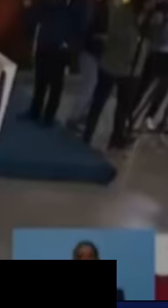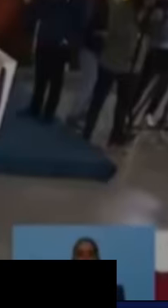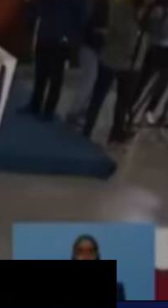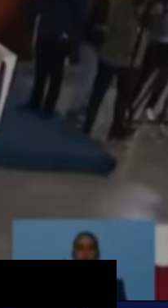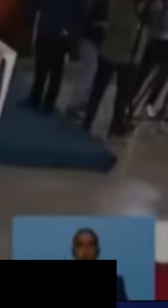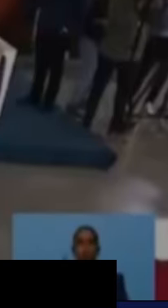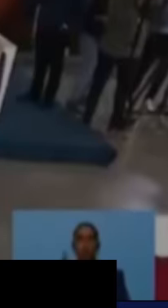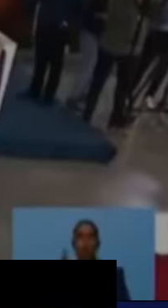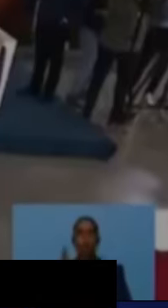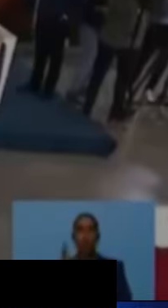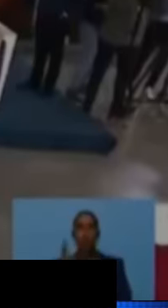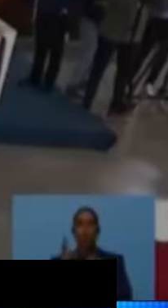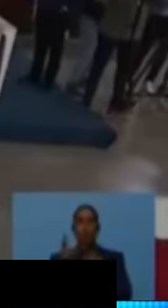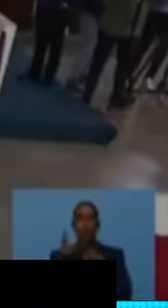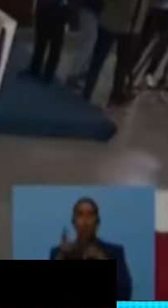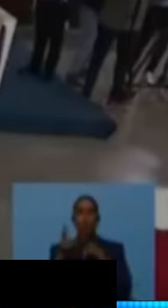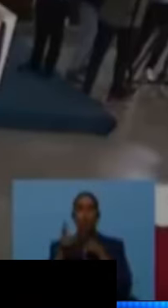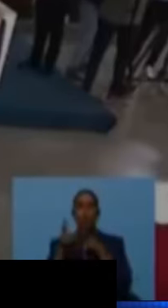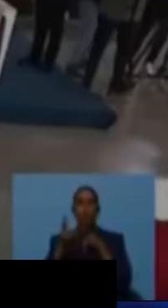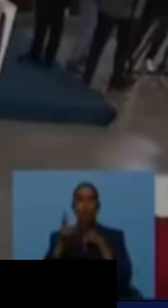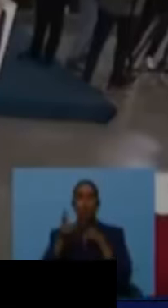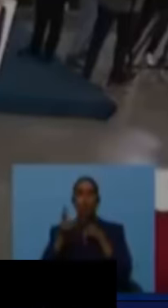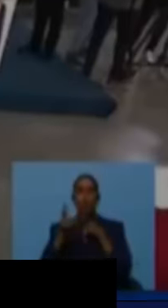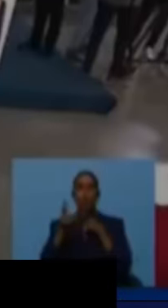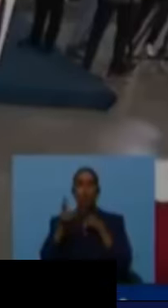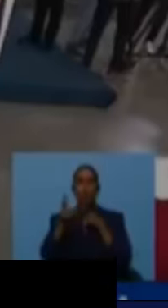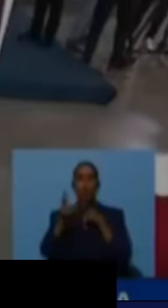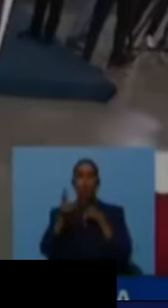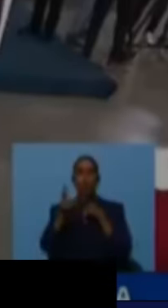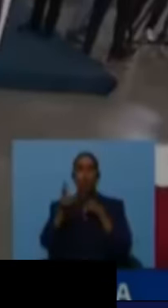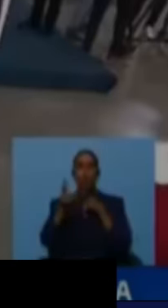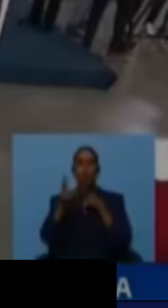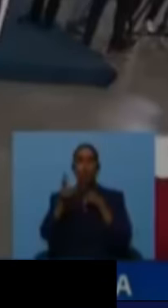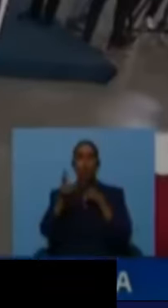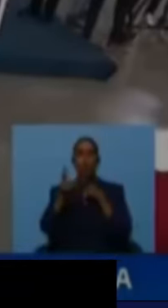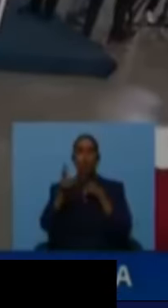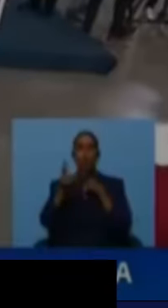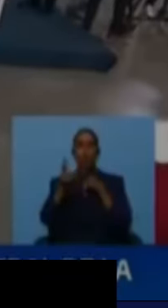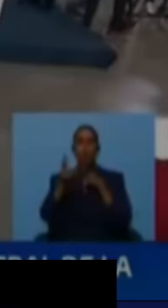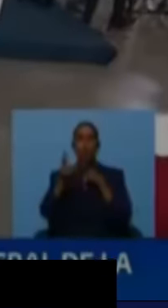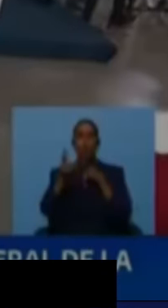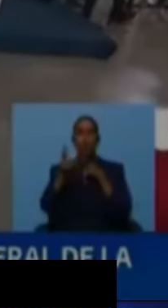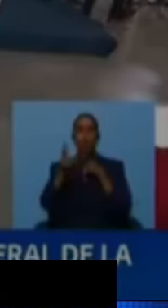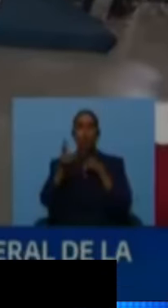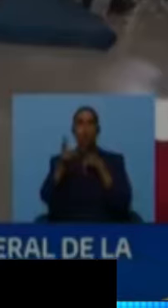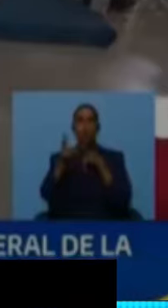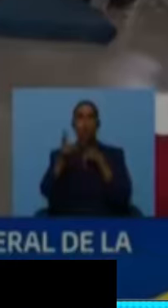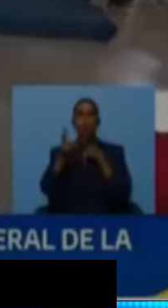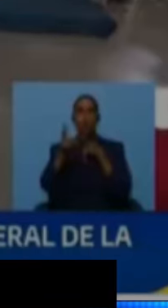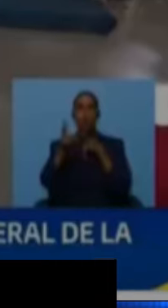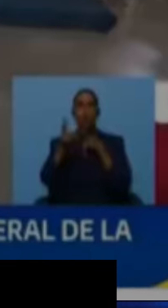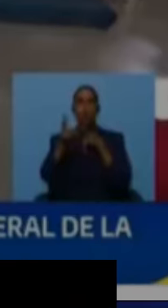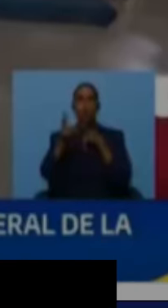Maduro pone a Diosdado Cabello al frente de la represión y persecución. El número 2 del chavismo recibe de la noche a la mañana, y un día antes